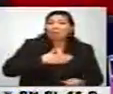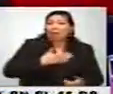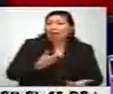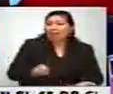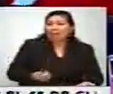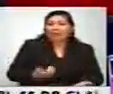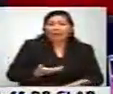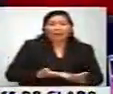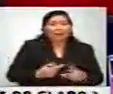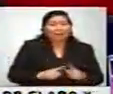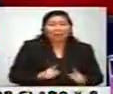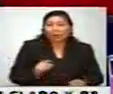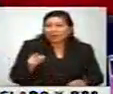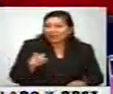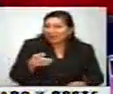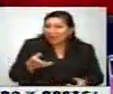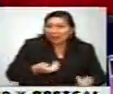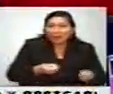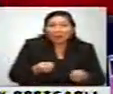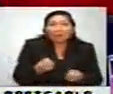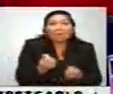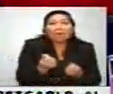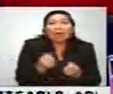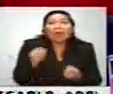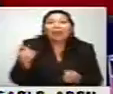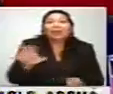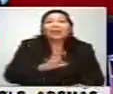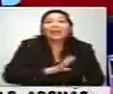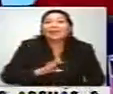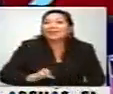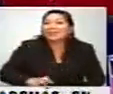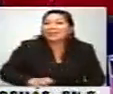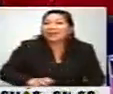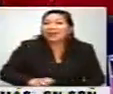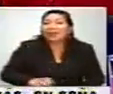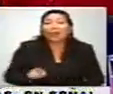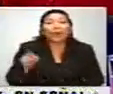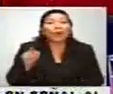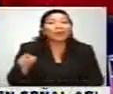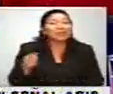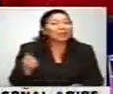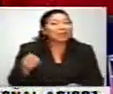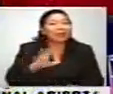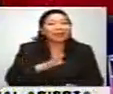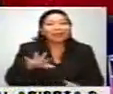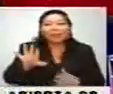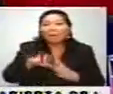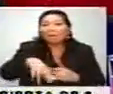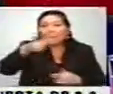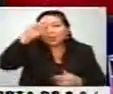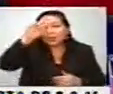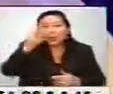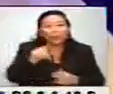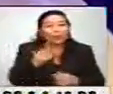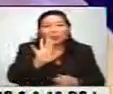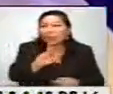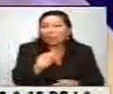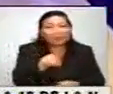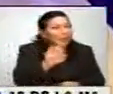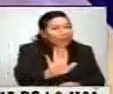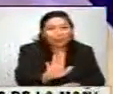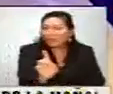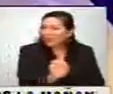la gana. Es decirle, señor, usted está administrando recursos del Estado, que son en realidad los recursos del pueblo, así no es. Son suyos,